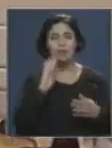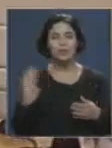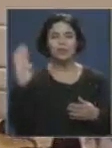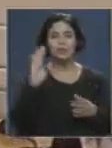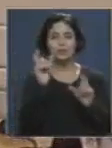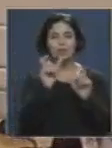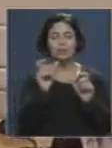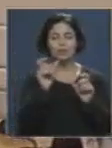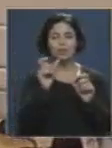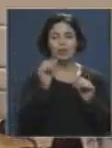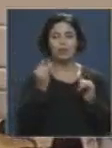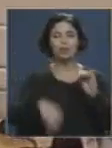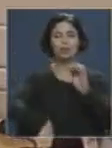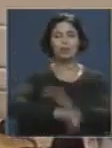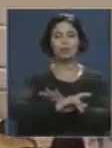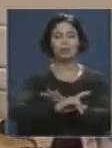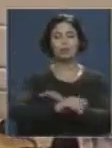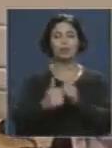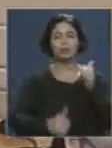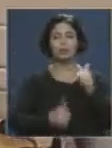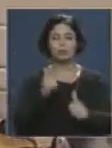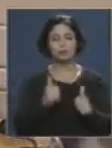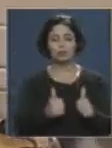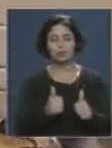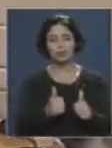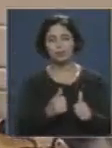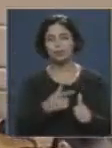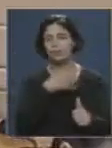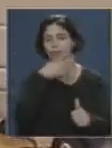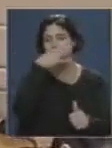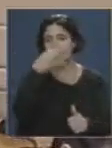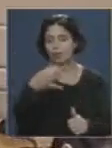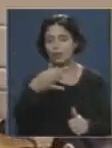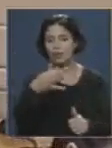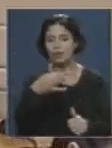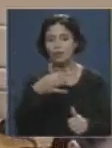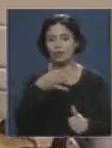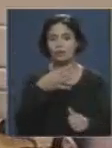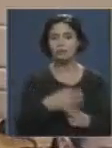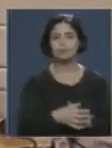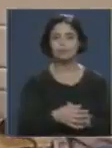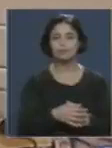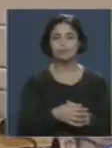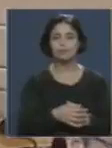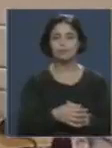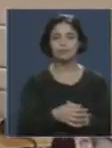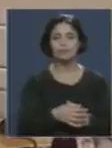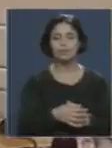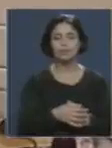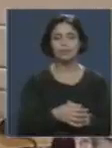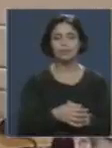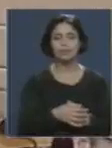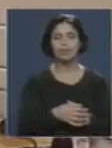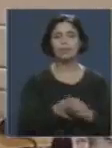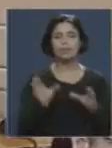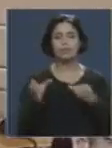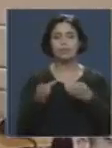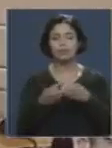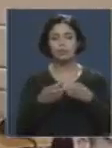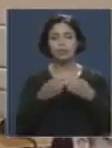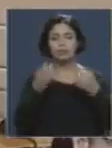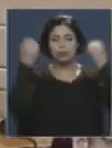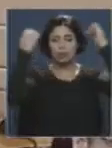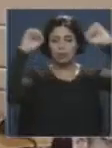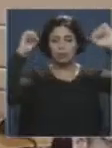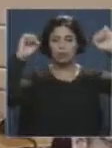del fútbol amateur. Yo quiero destacar lo que a instancias de la Comisión de